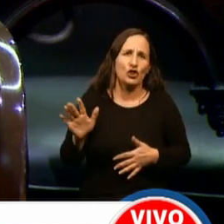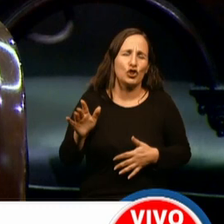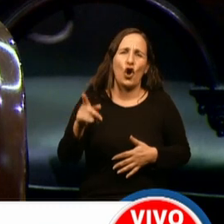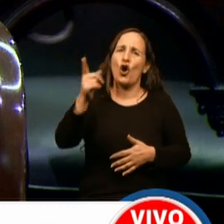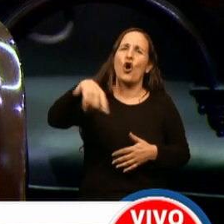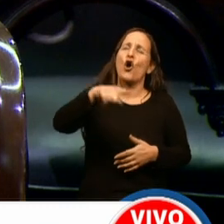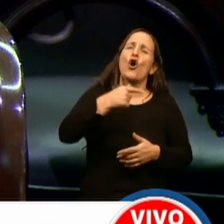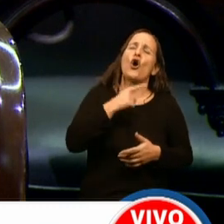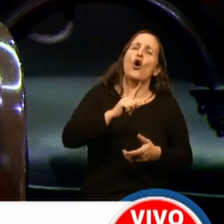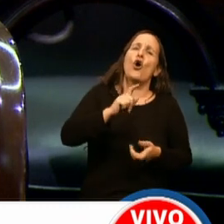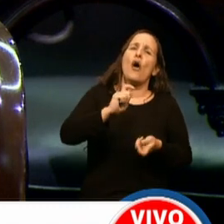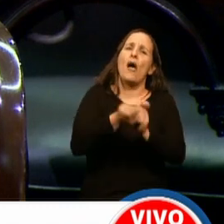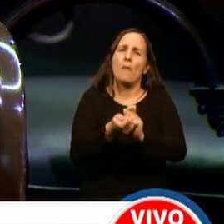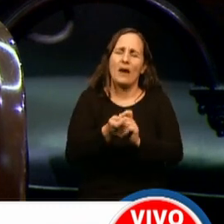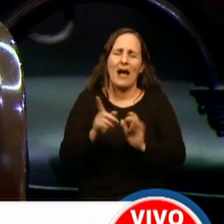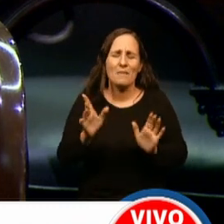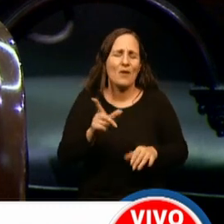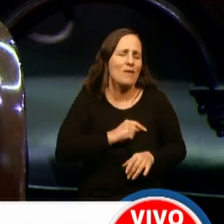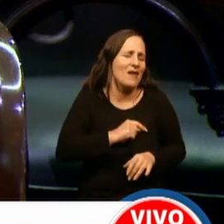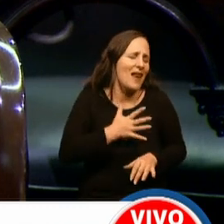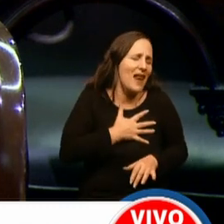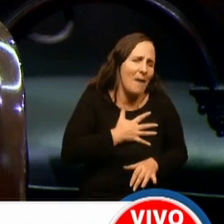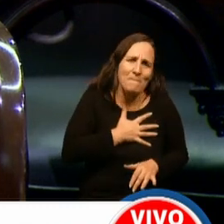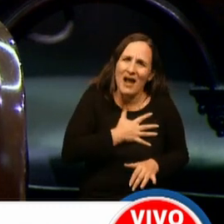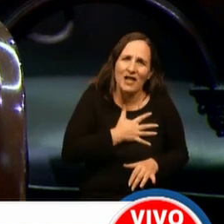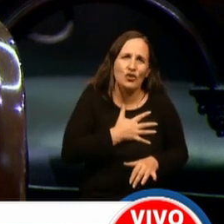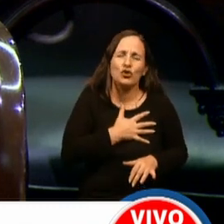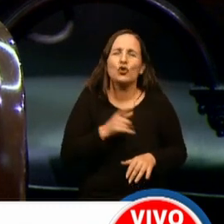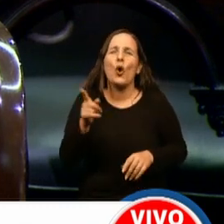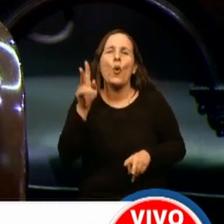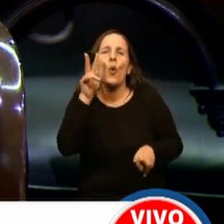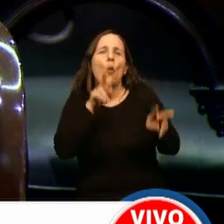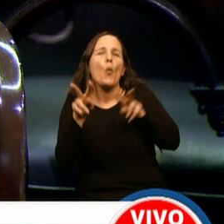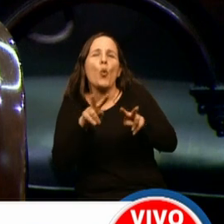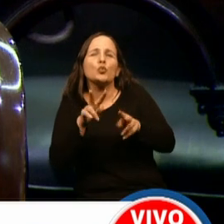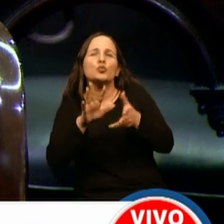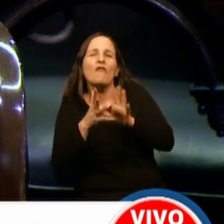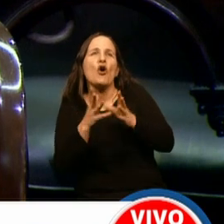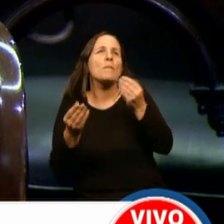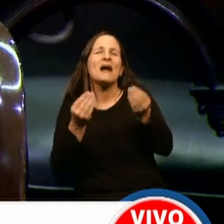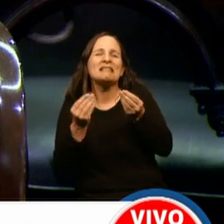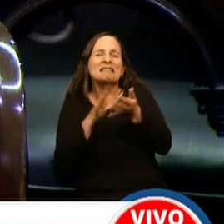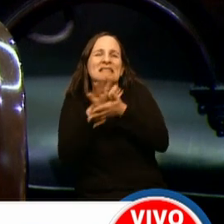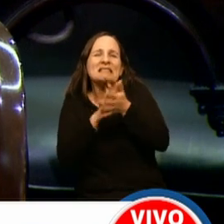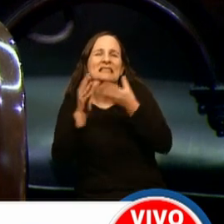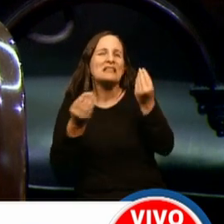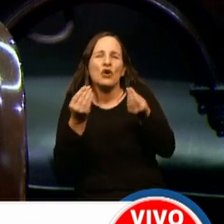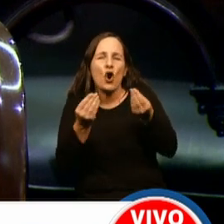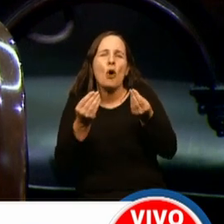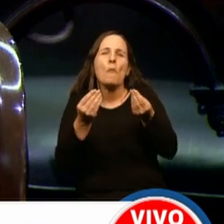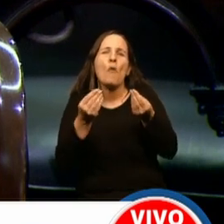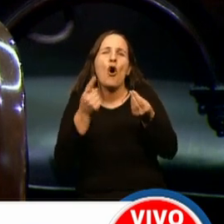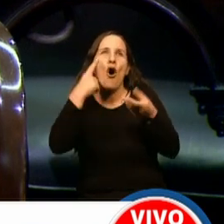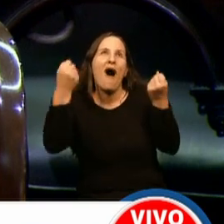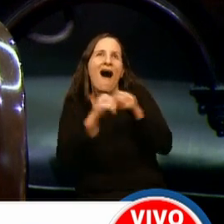accedido a cambiar lo lamento que no hayan buscado como tantas otras veces alcanzar a